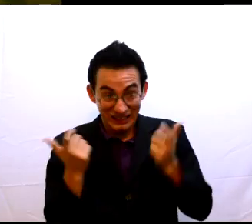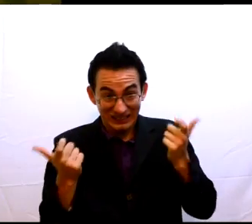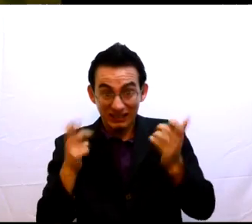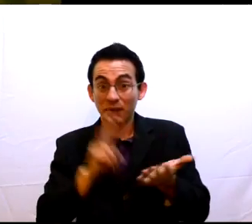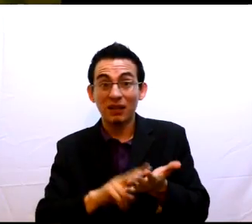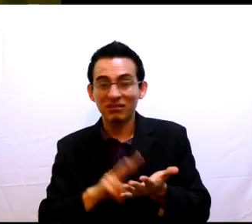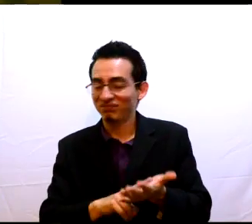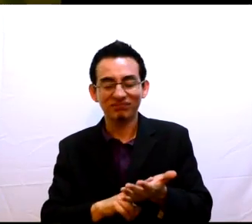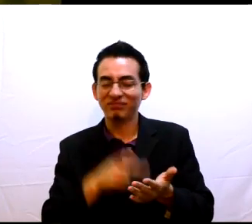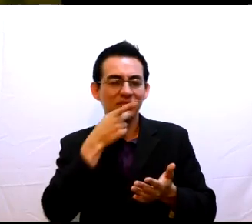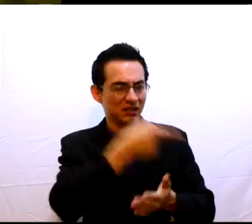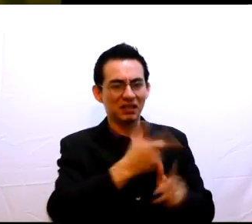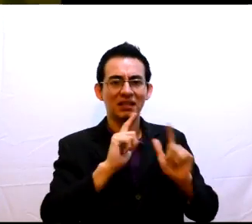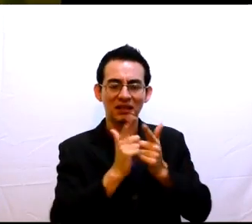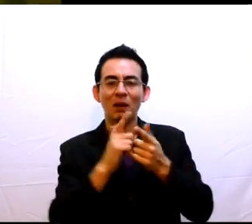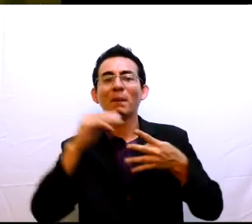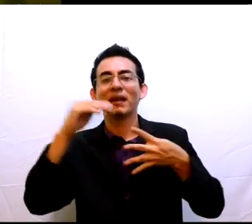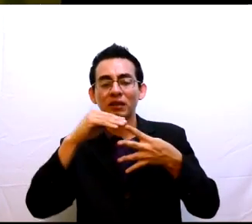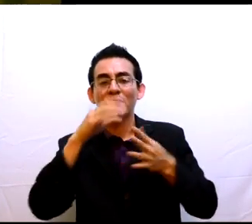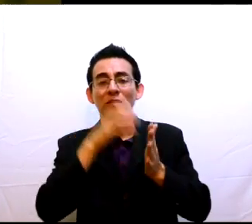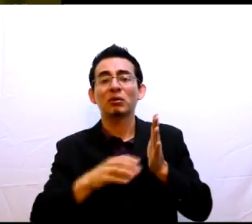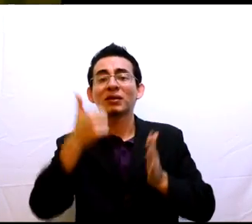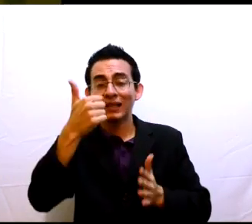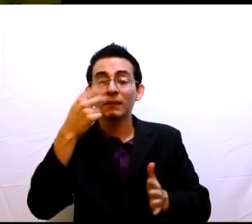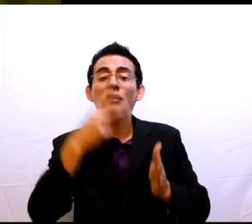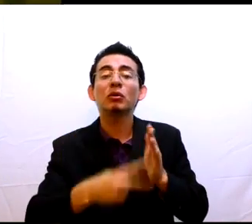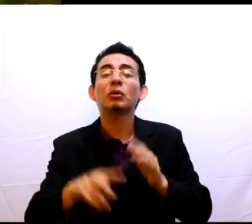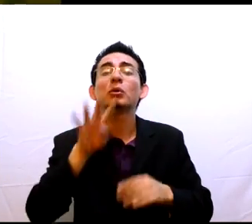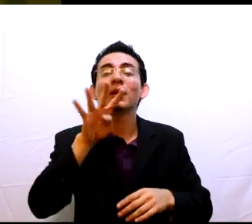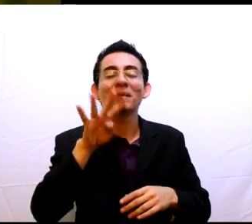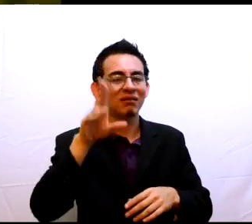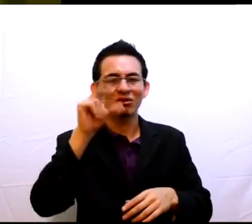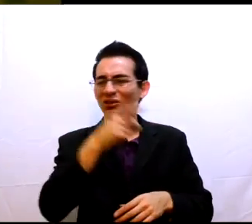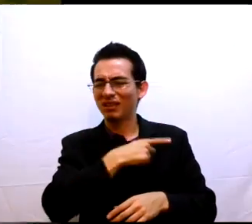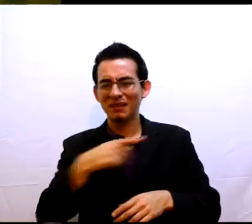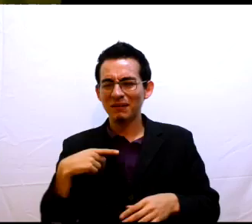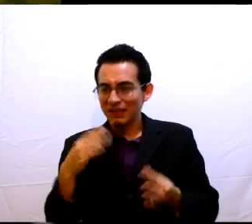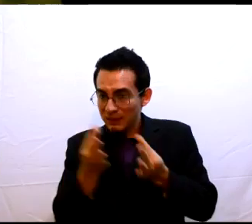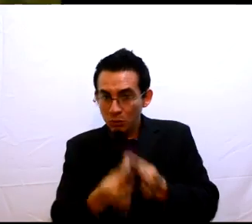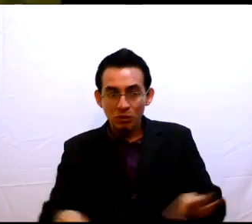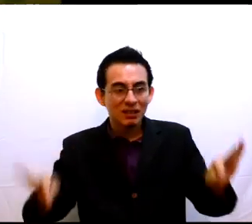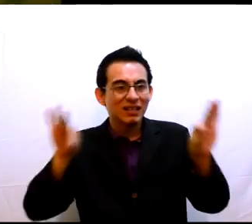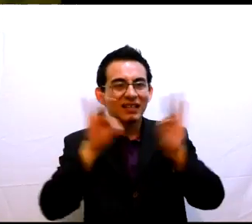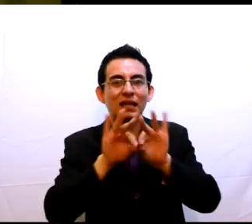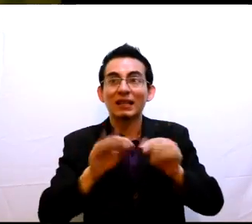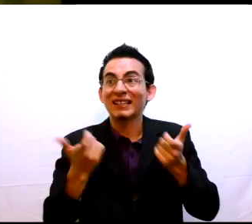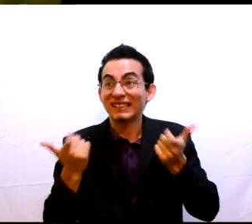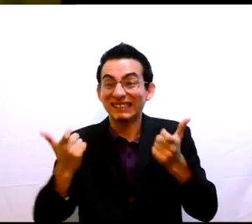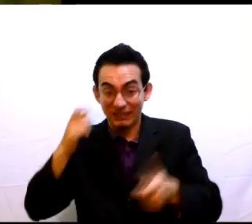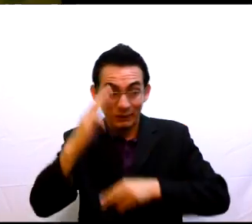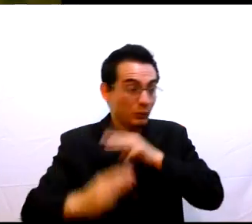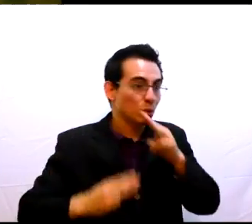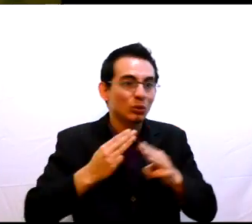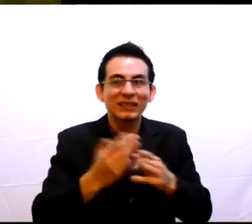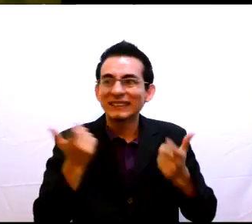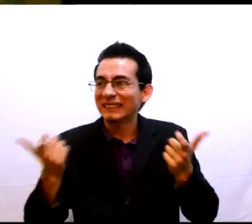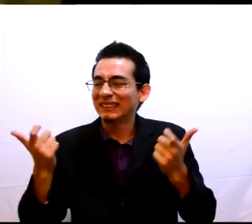19 no os hagáis tesoros en la tierra ahí está el mandamiento es claro